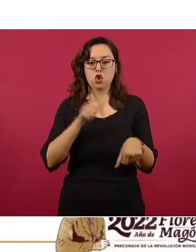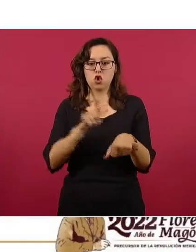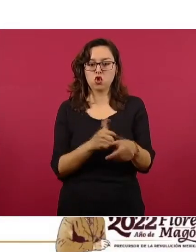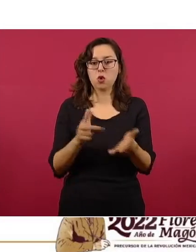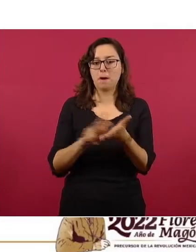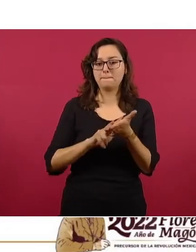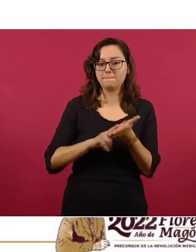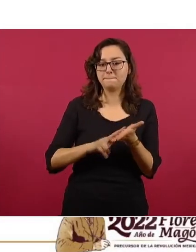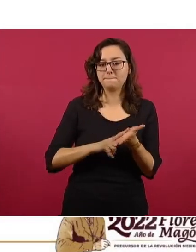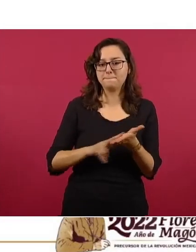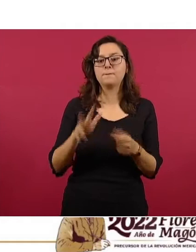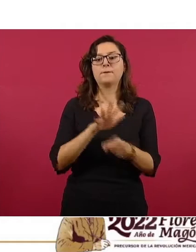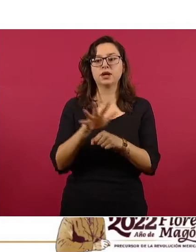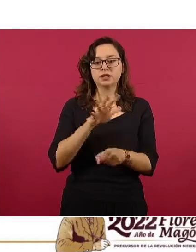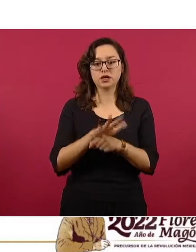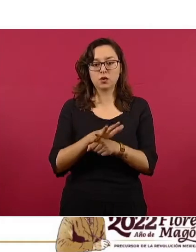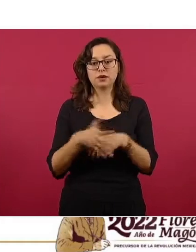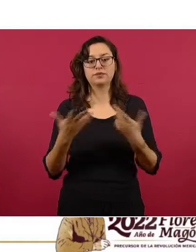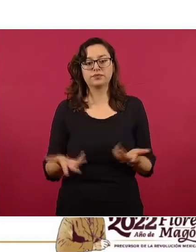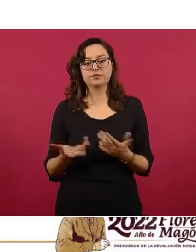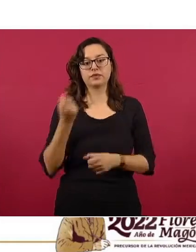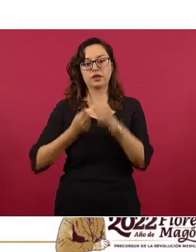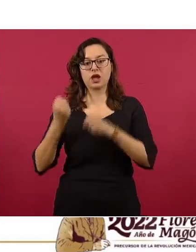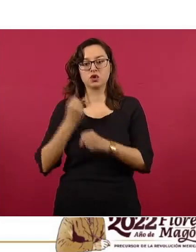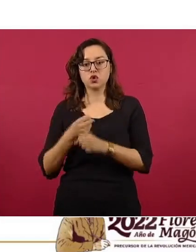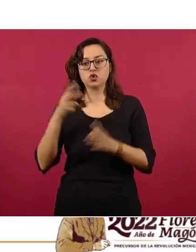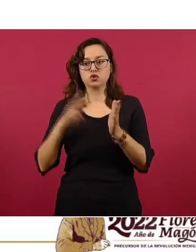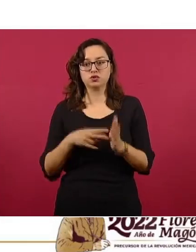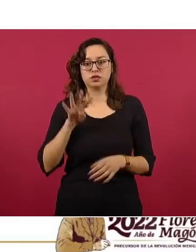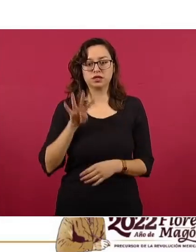la tendencia que en 2019 teníamos